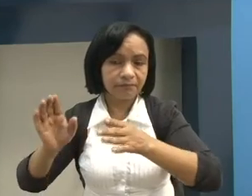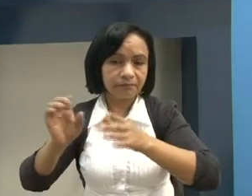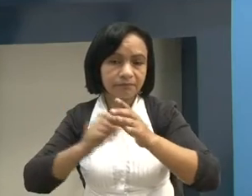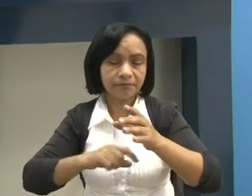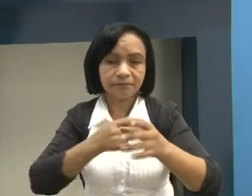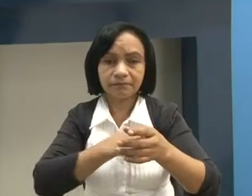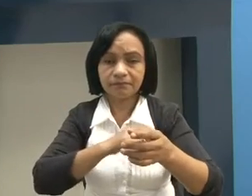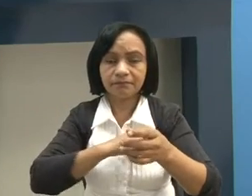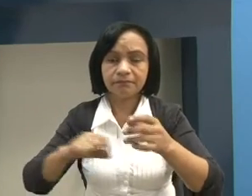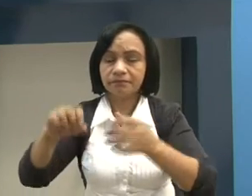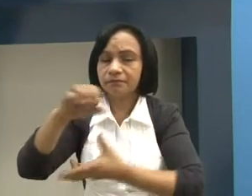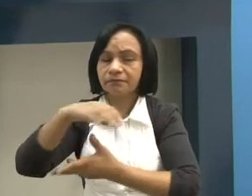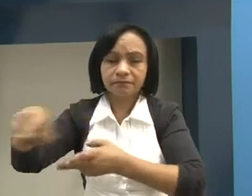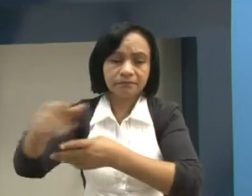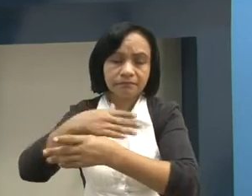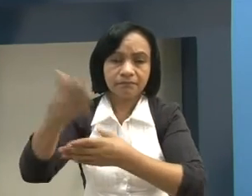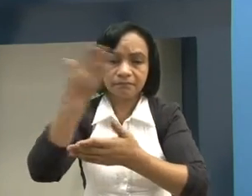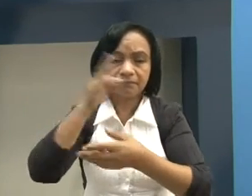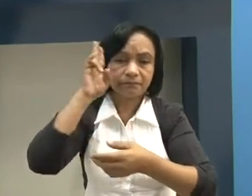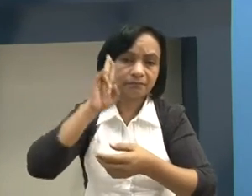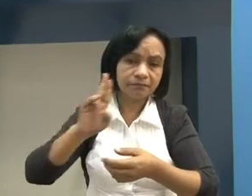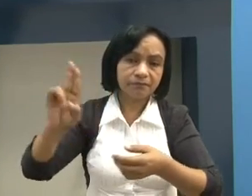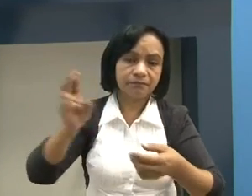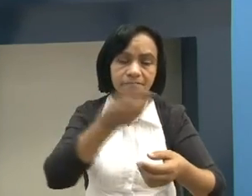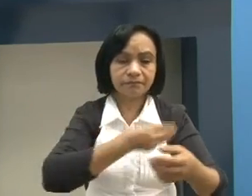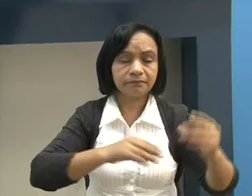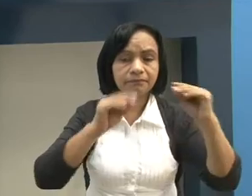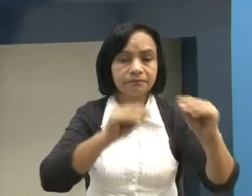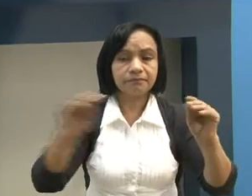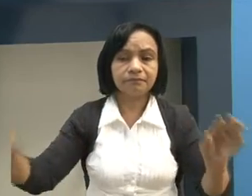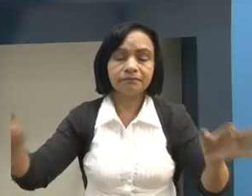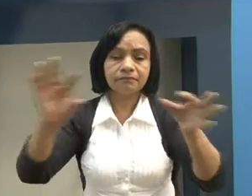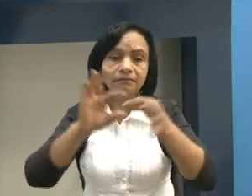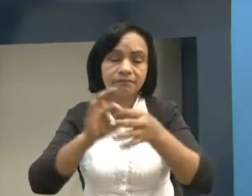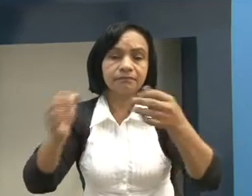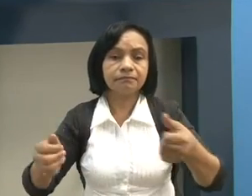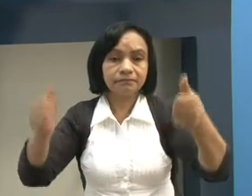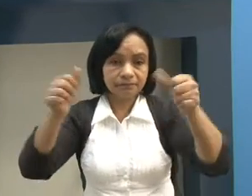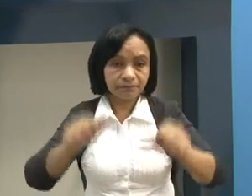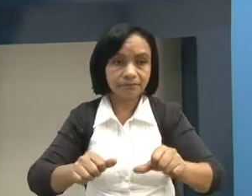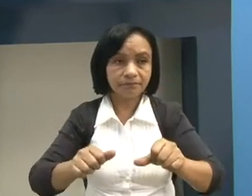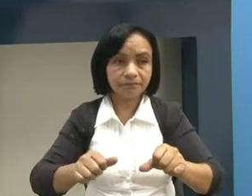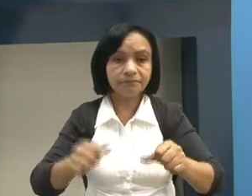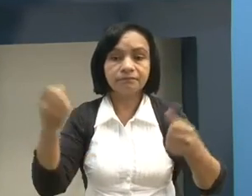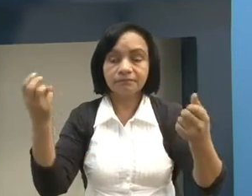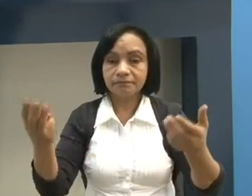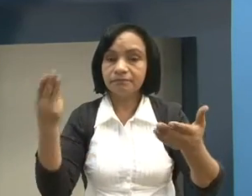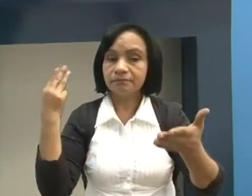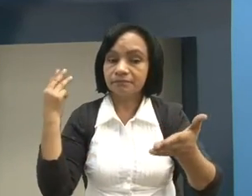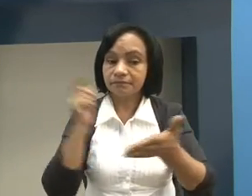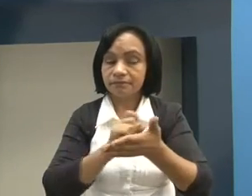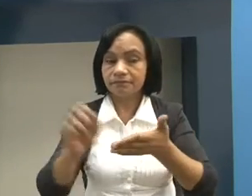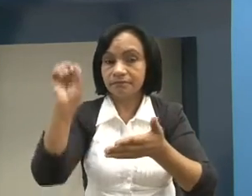tuvimos entre el Ministerio de Educación y la UNAM, la Universidad Nacional Autónoma de Nicaragua, se hizo un acuerdo para que estos maestros en